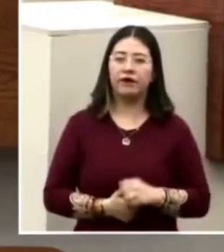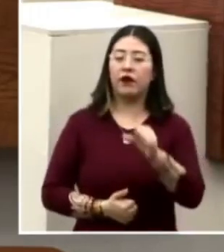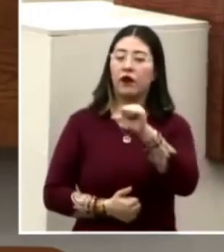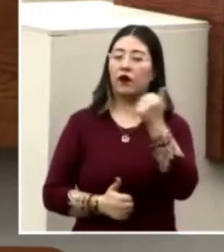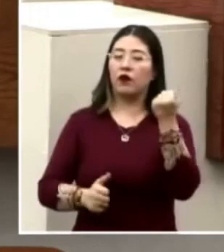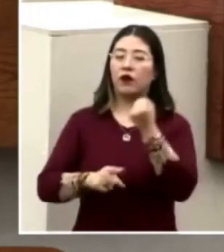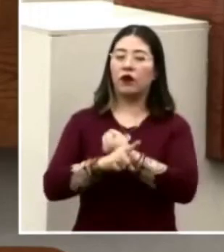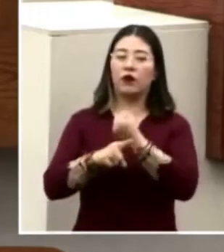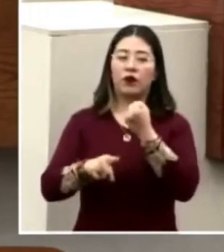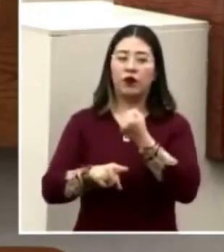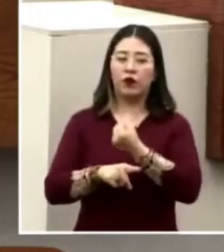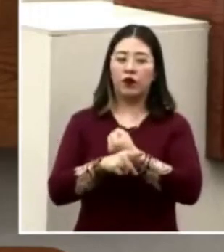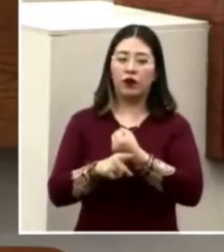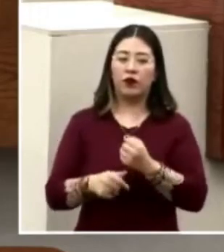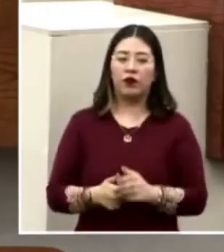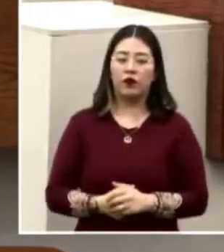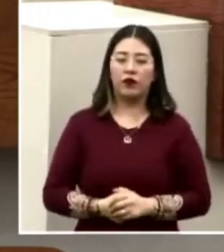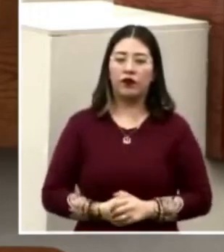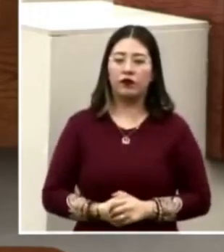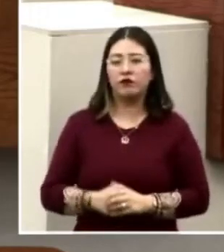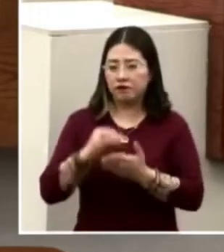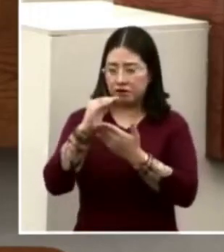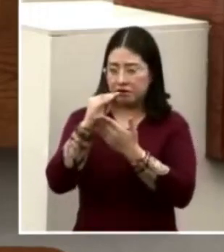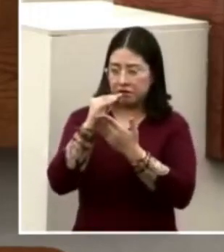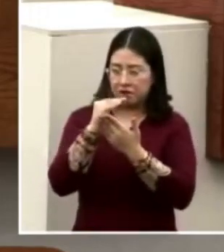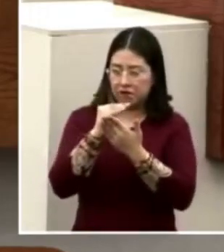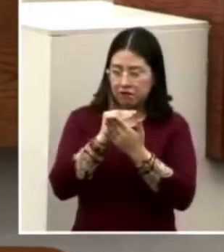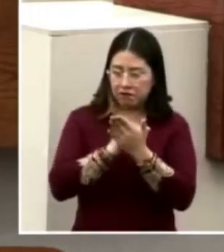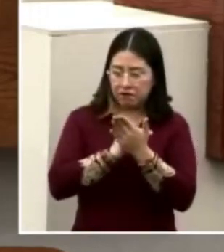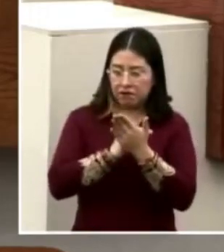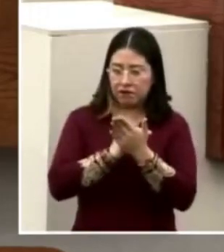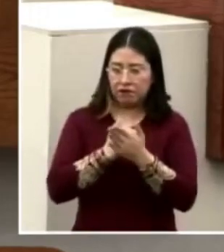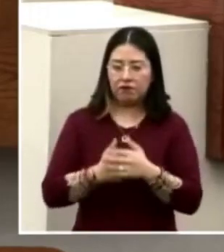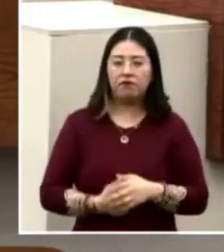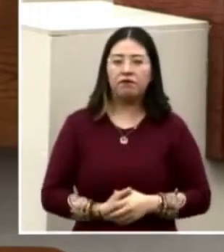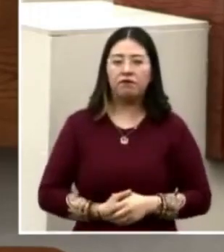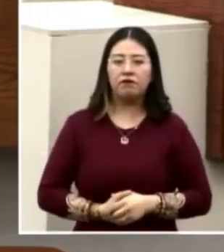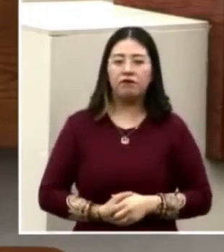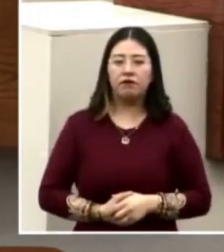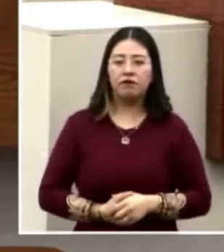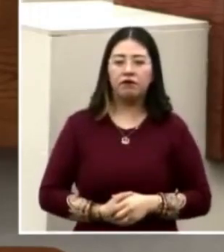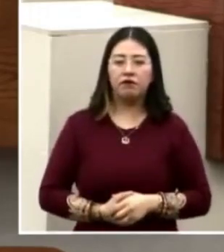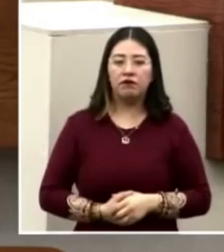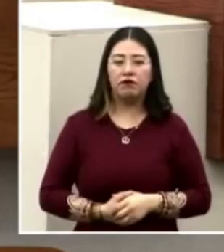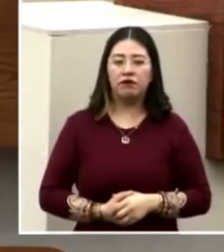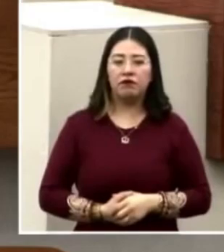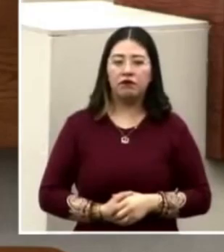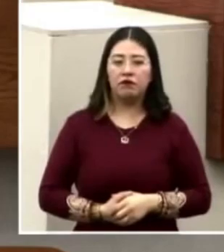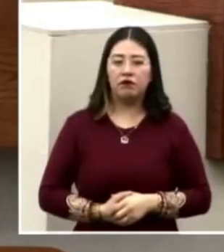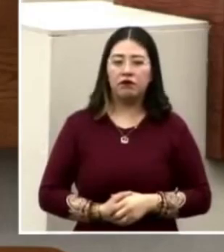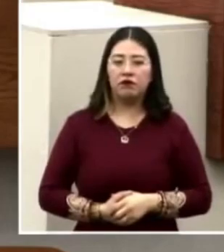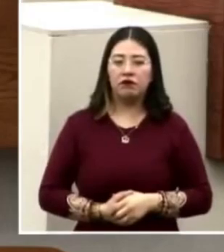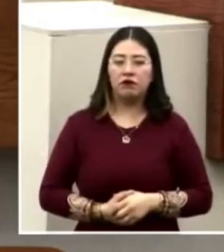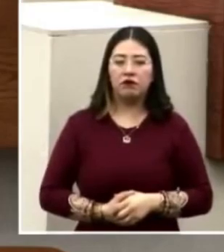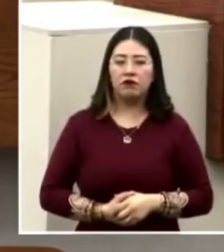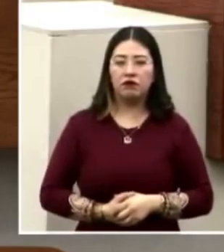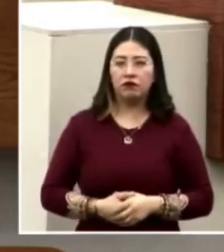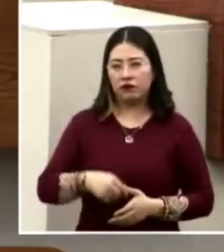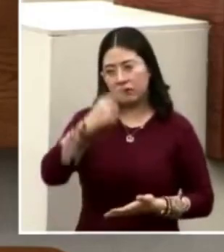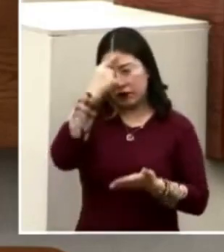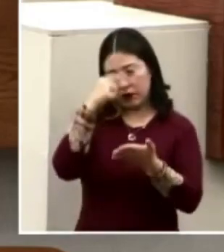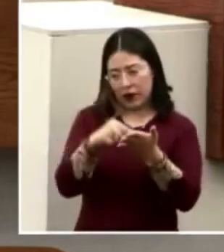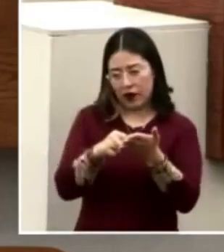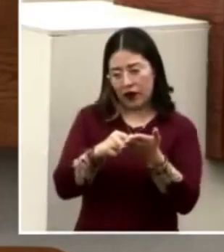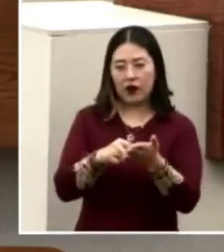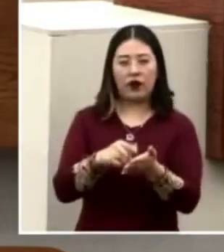delitos han venido a la baja. El homicidio doloso nada más, en este mes que aún no termina,